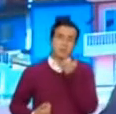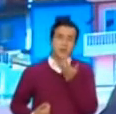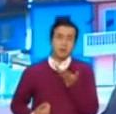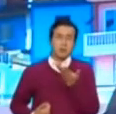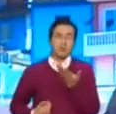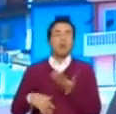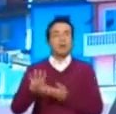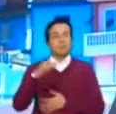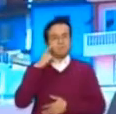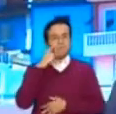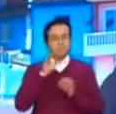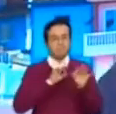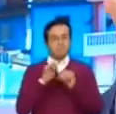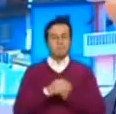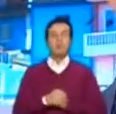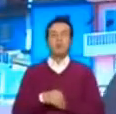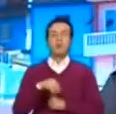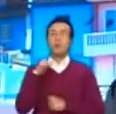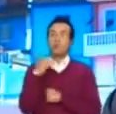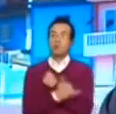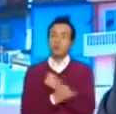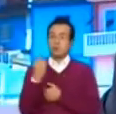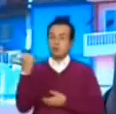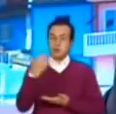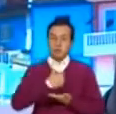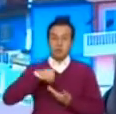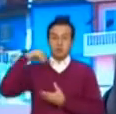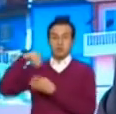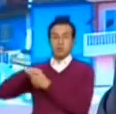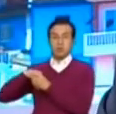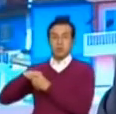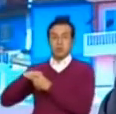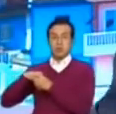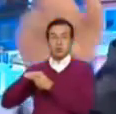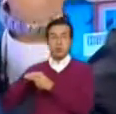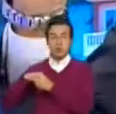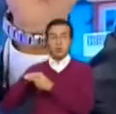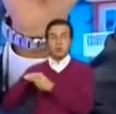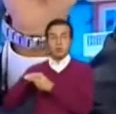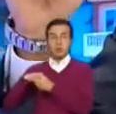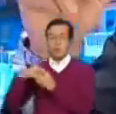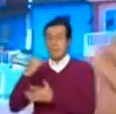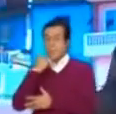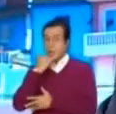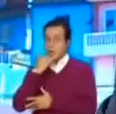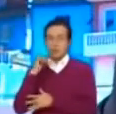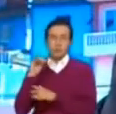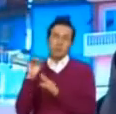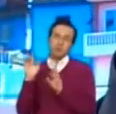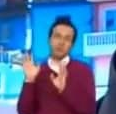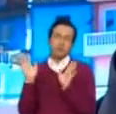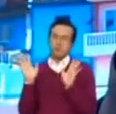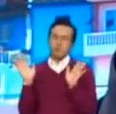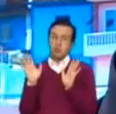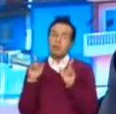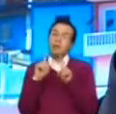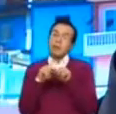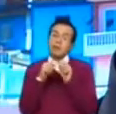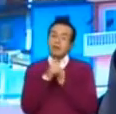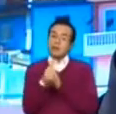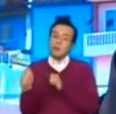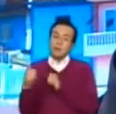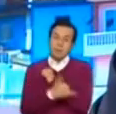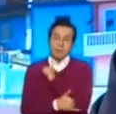Seamos un poco precisos, el tener el dinero afuera no necesariamente es ilegal de acuerdo a las leyes de cada